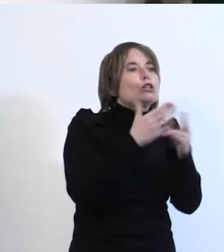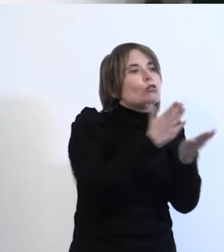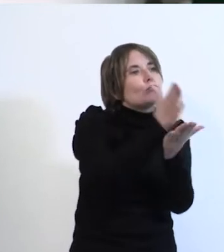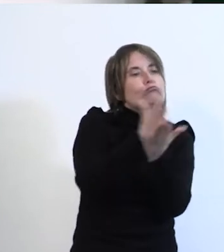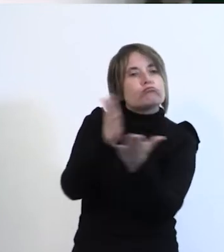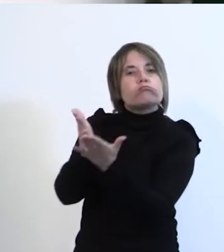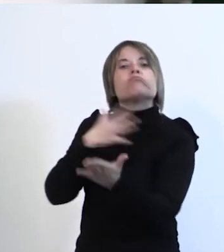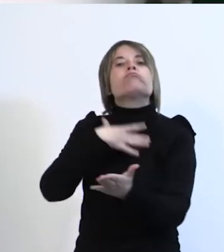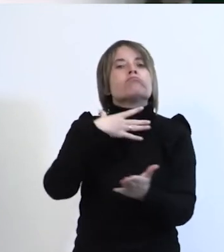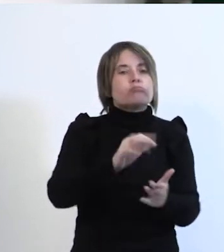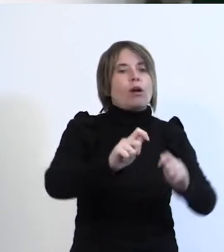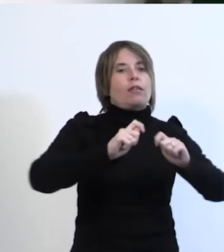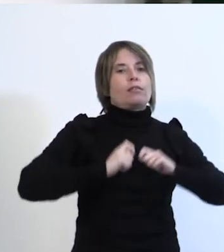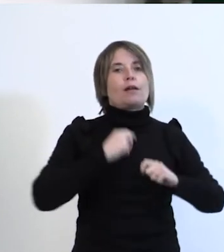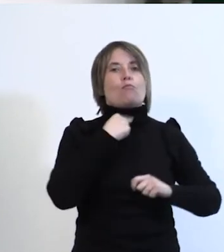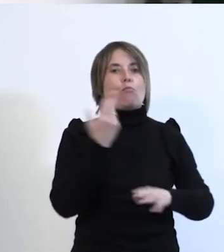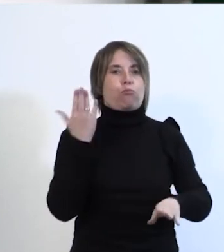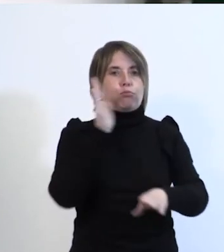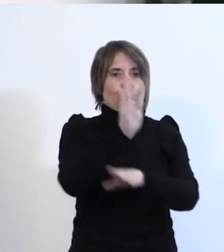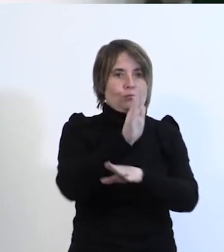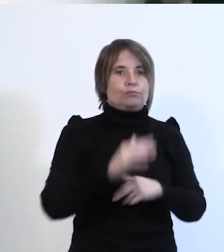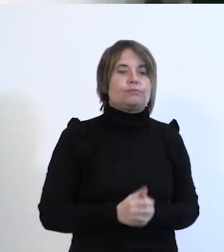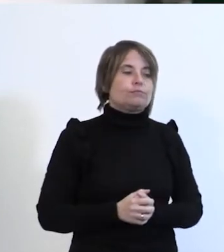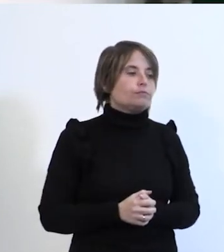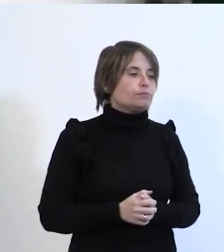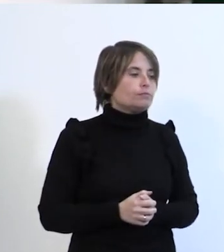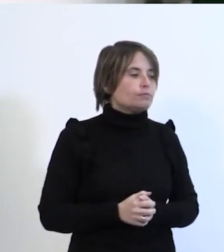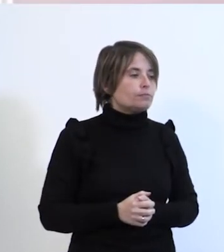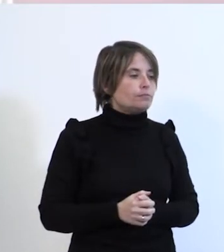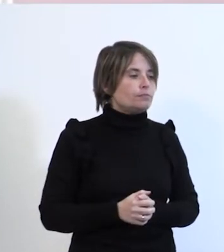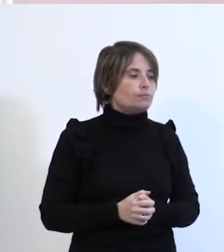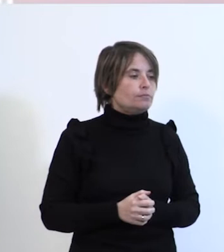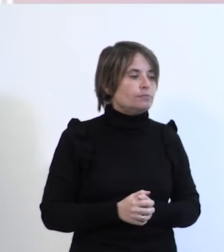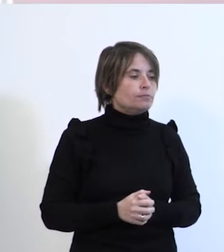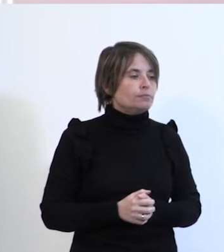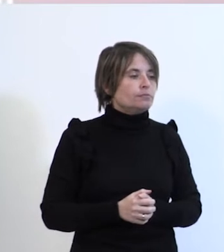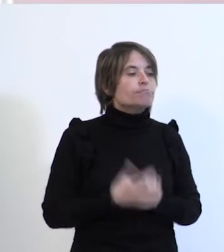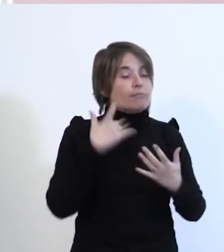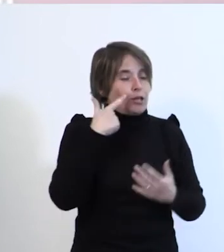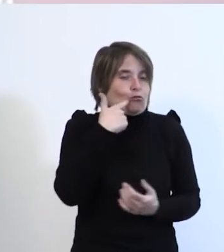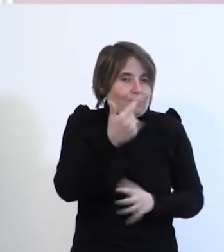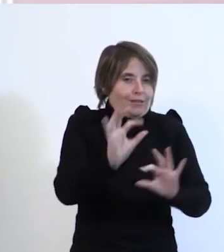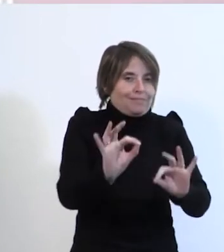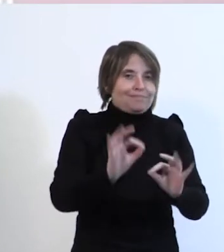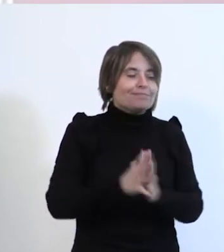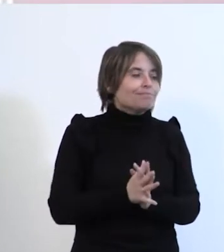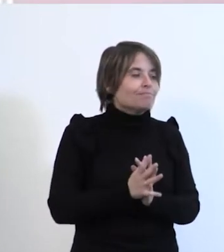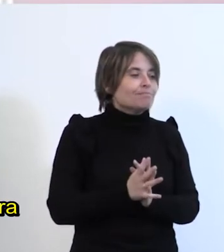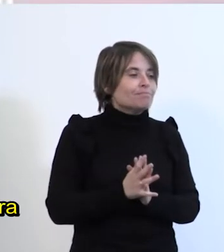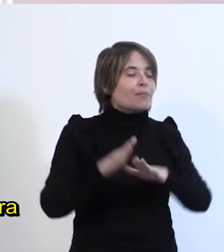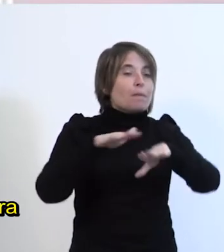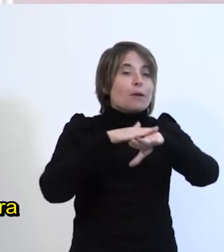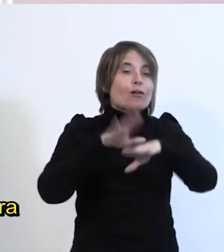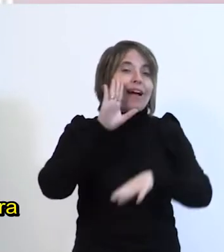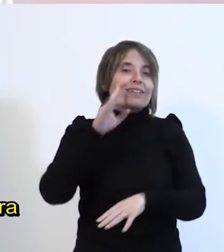políticos que pueden representar. Bueno, cuando, no es, sí. Eso quería decir. Sí,